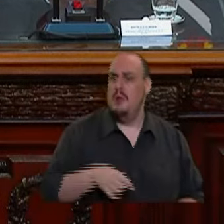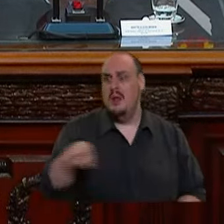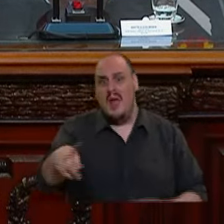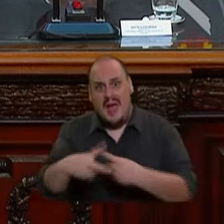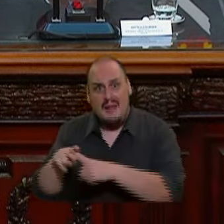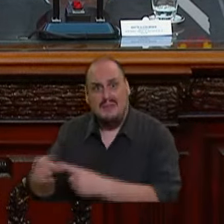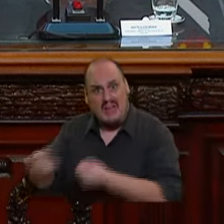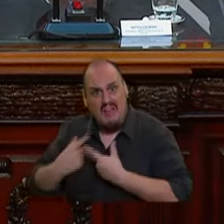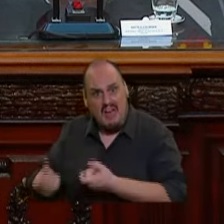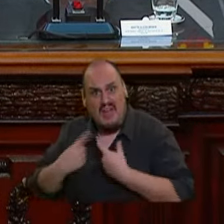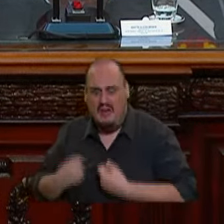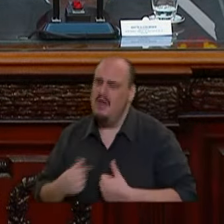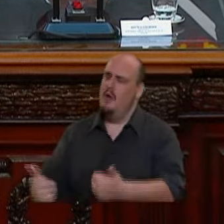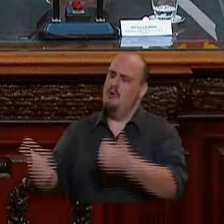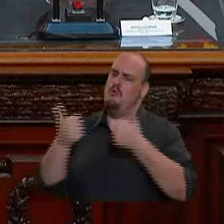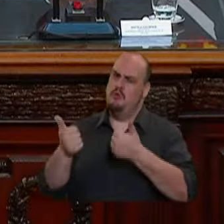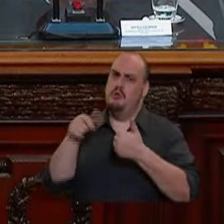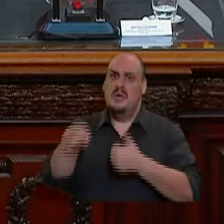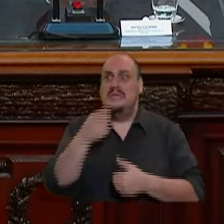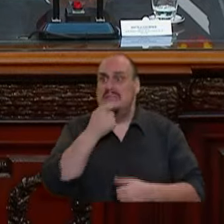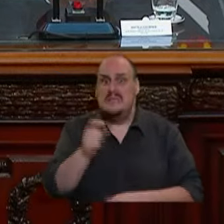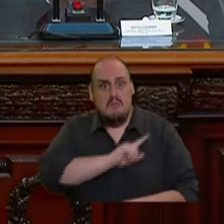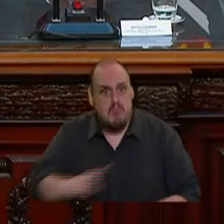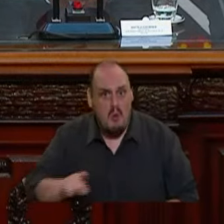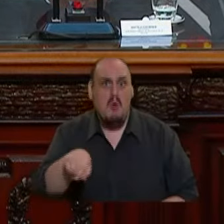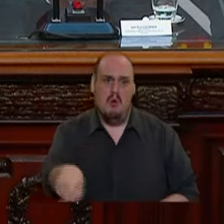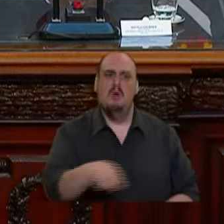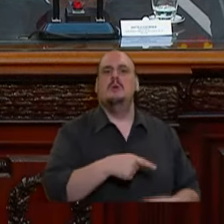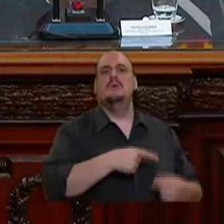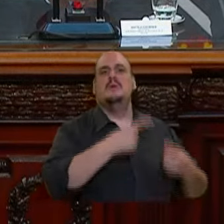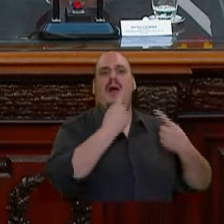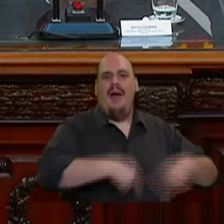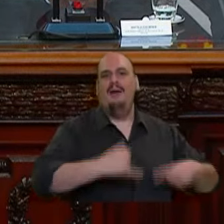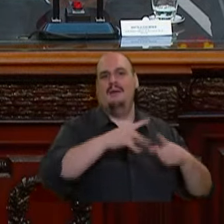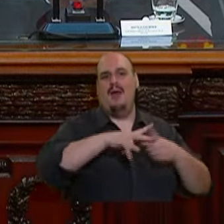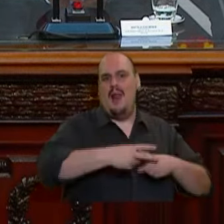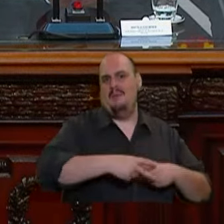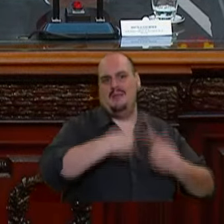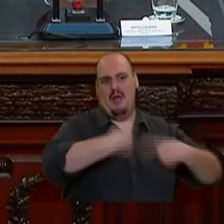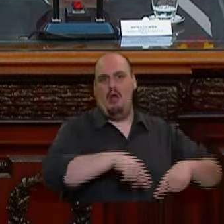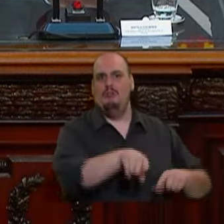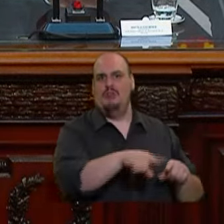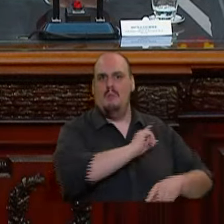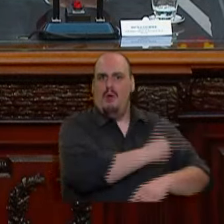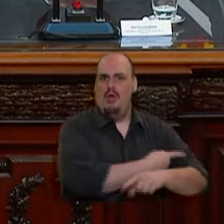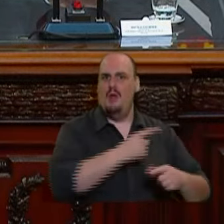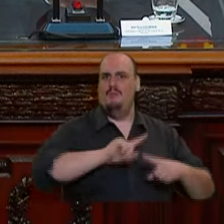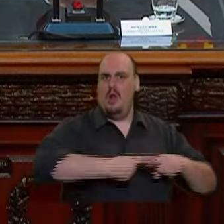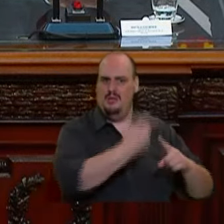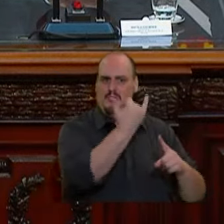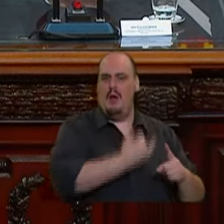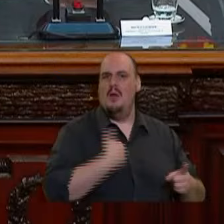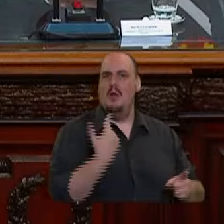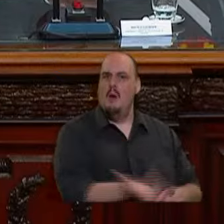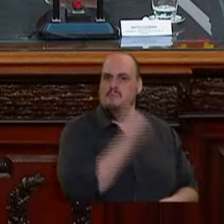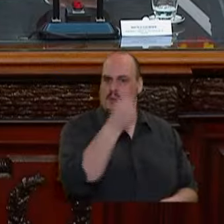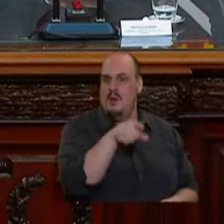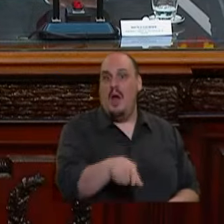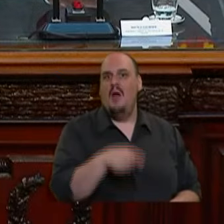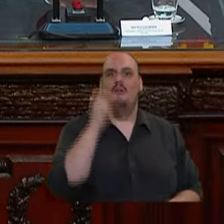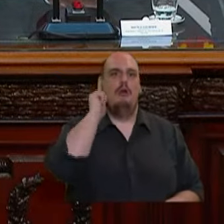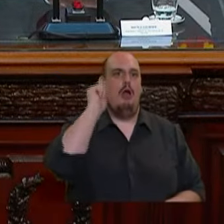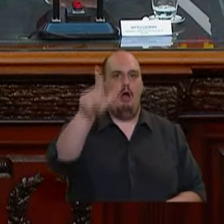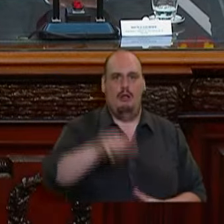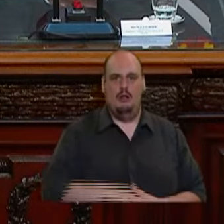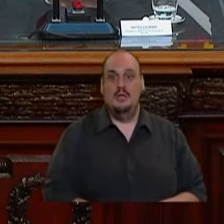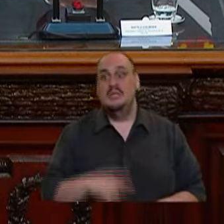lo haremos únicamente con los resortes legales del Poder Ejecutivo, como venimos haciendo hasta ahora. Porque nosotros, cuando nos